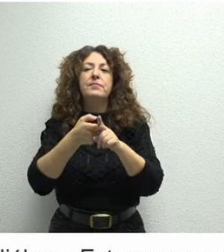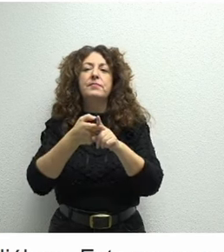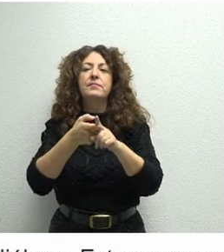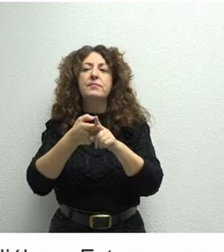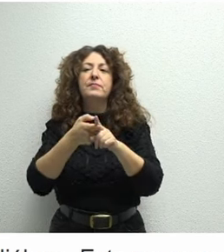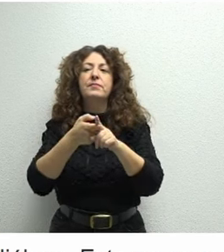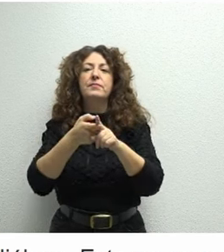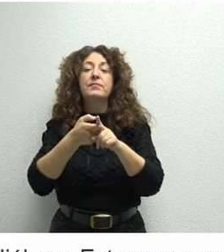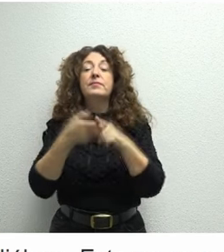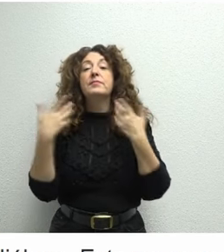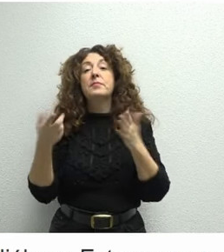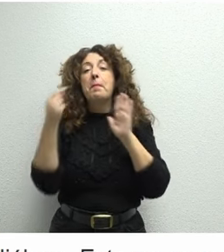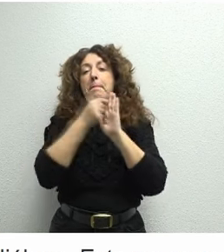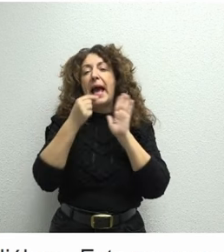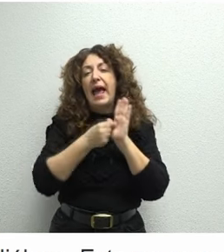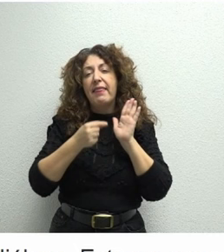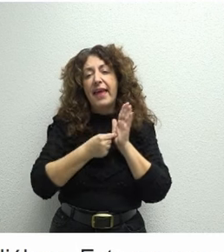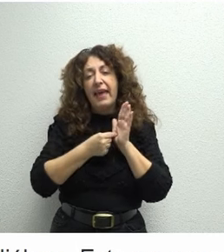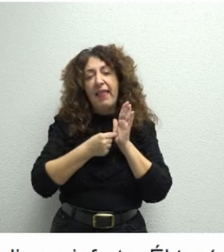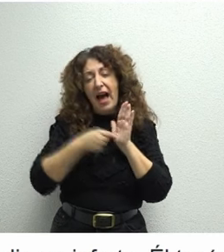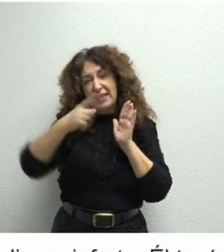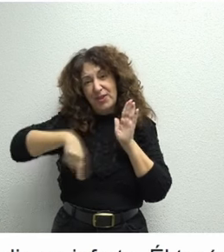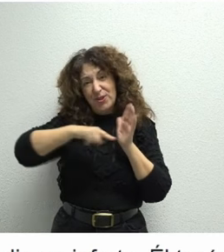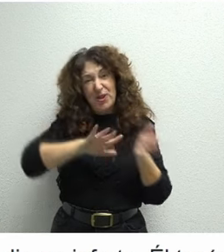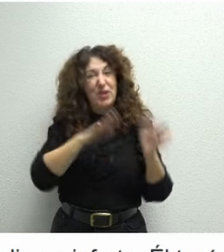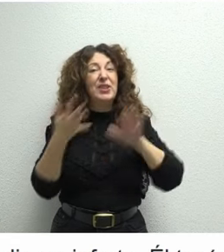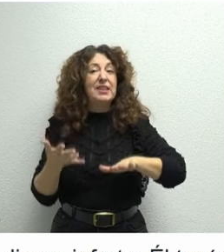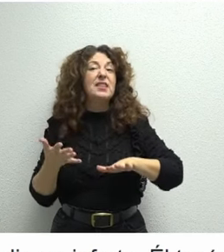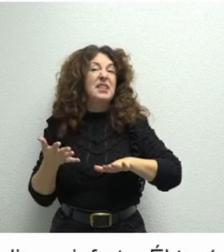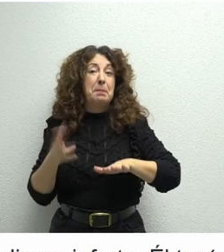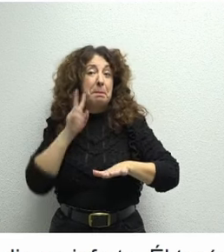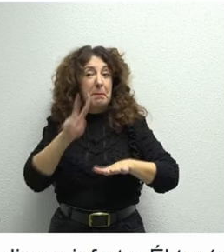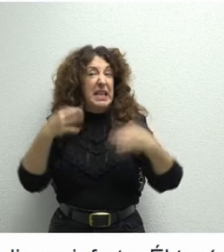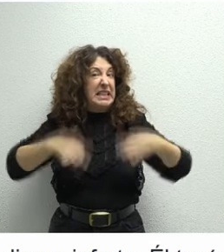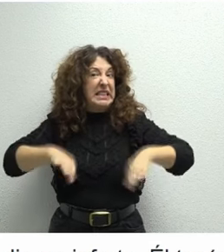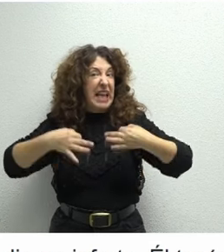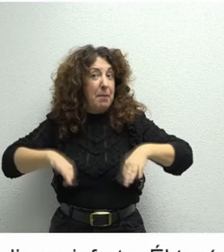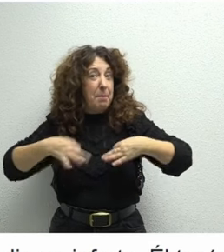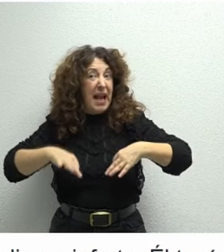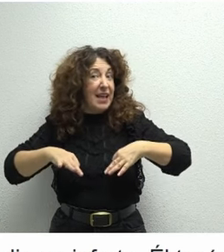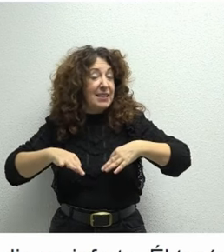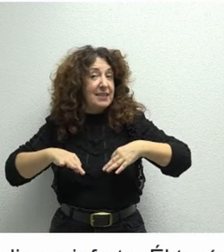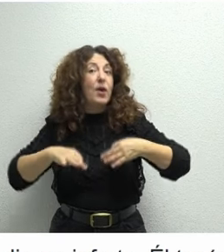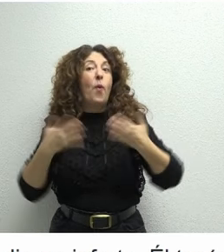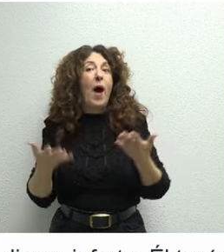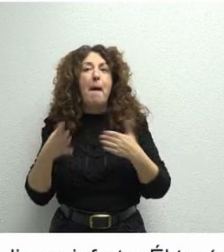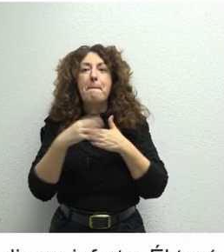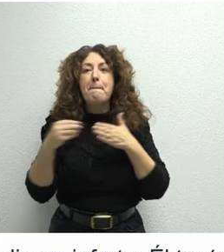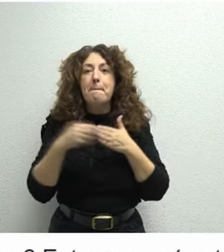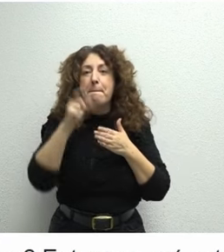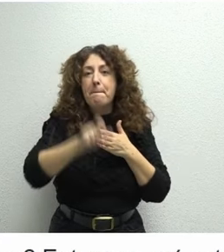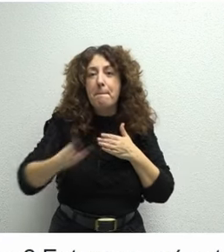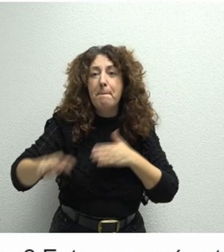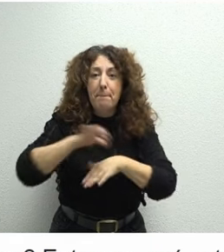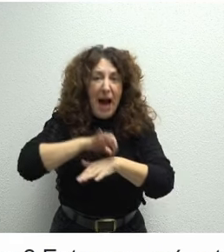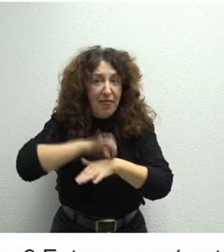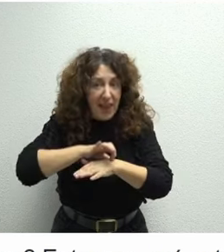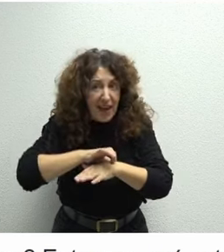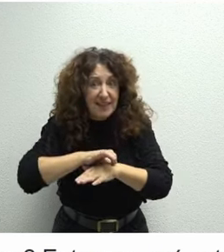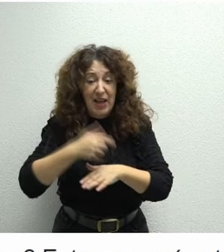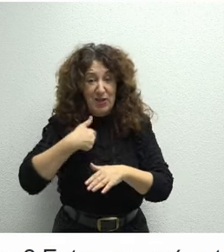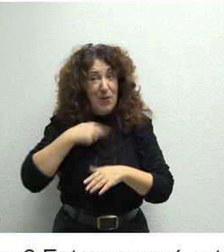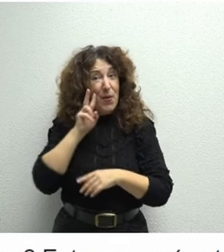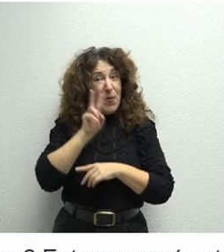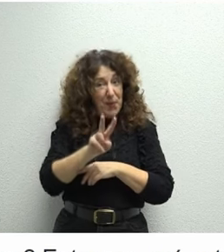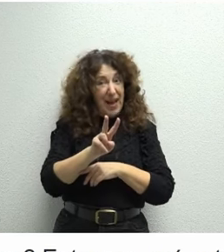las medidas a tomar aunque parezcan muy simples diría los los pacientes o los que yo veo de